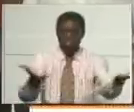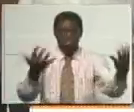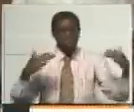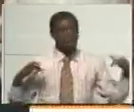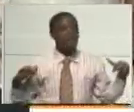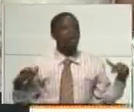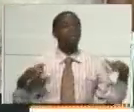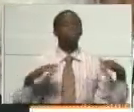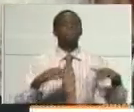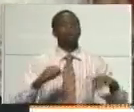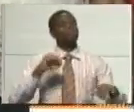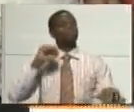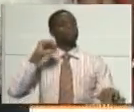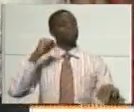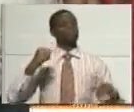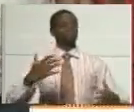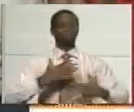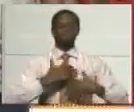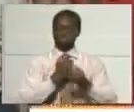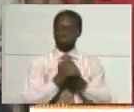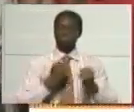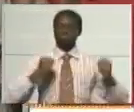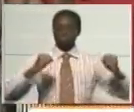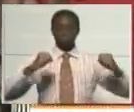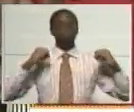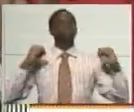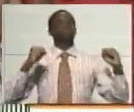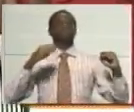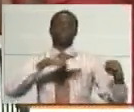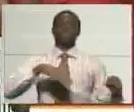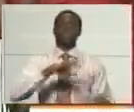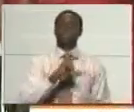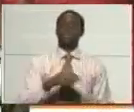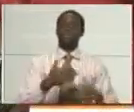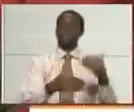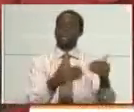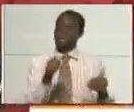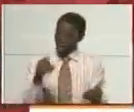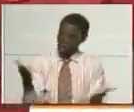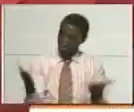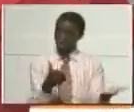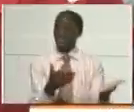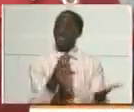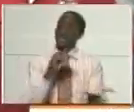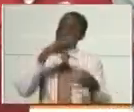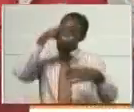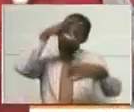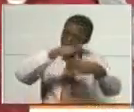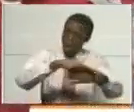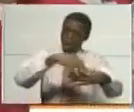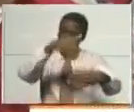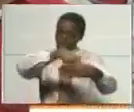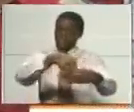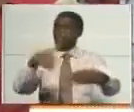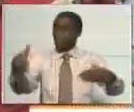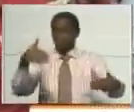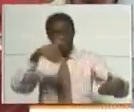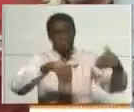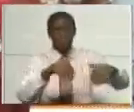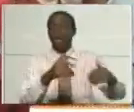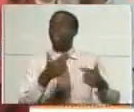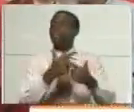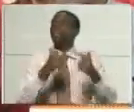la soberanía total del pueblo de Venezuela y lo convoco a votar, a elegir libremente. Ahí salieron